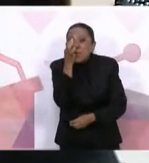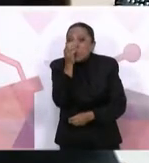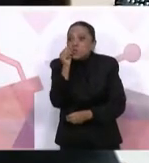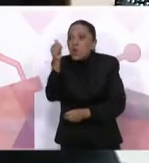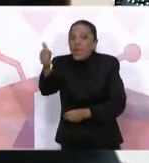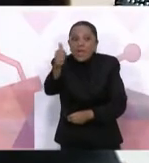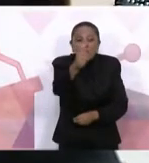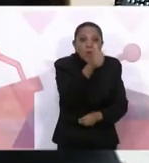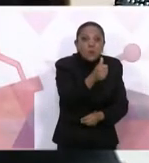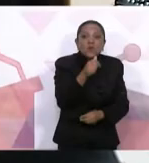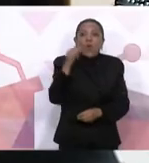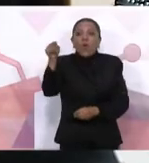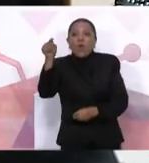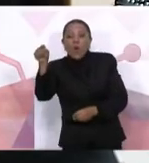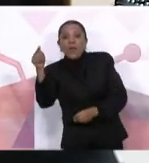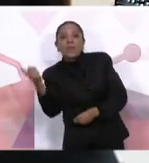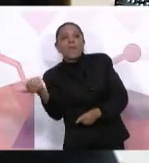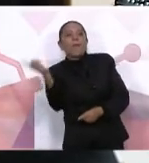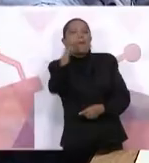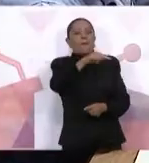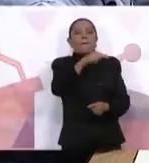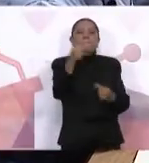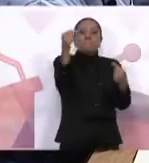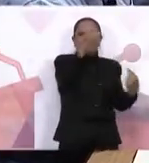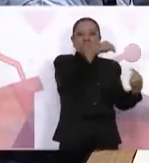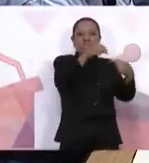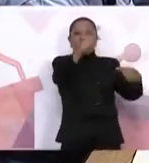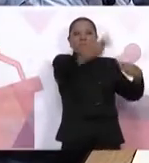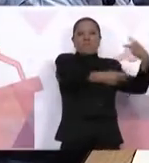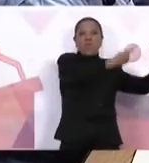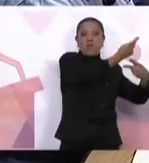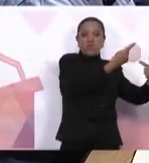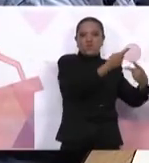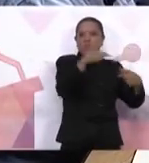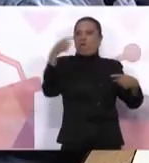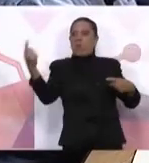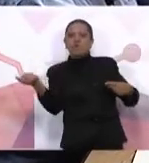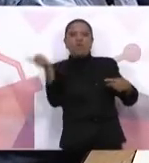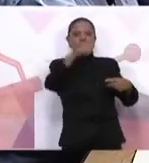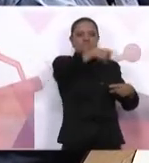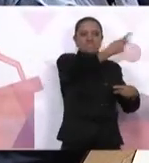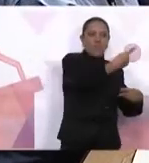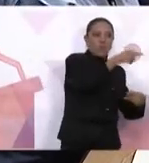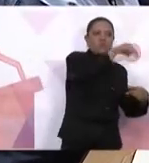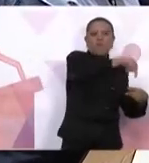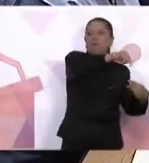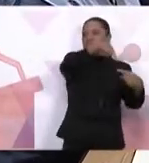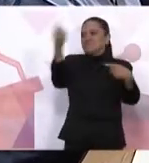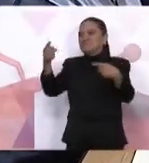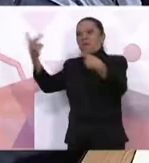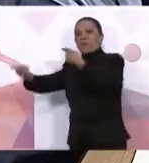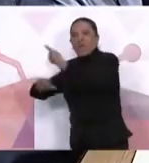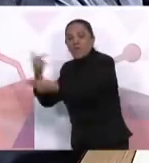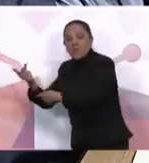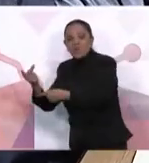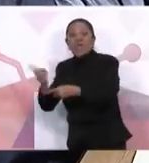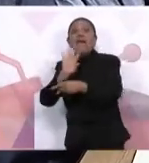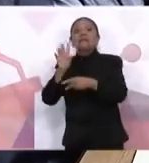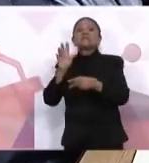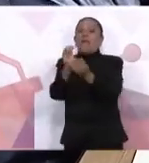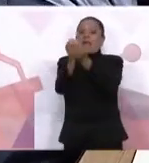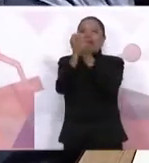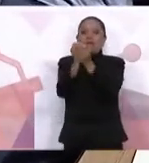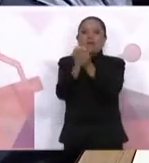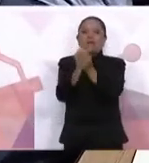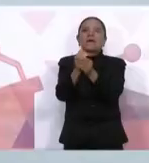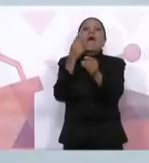otro de los candidatos el orden de preguntas fue ya previamente sorteado serán tres rondas a lo que pues